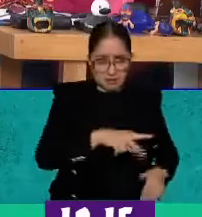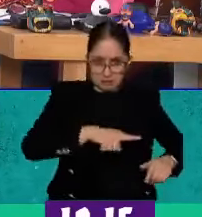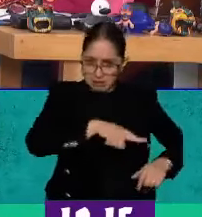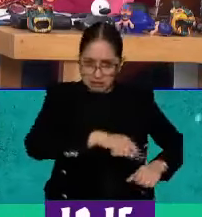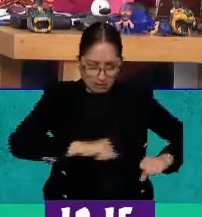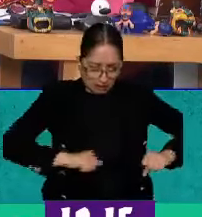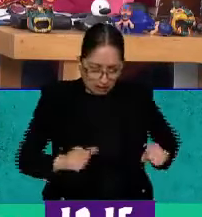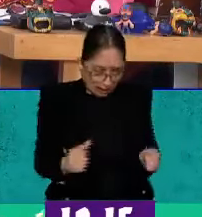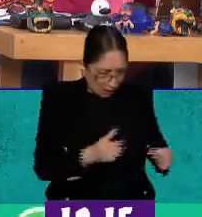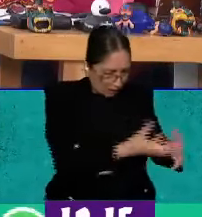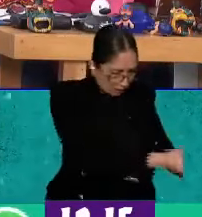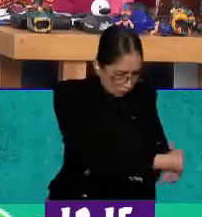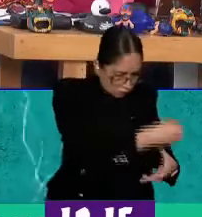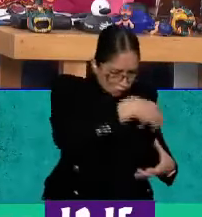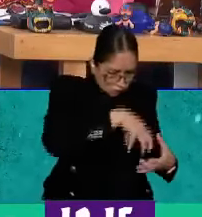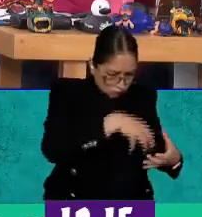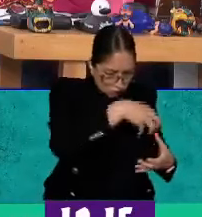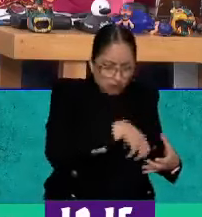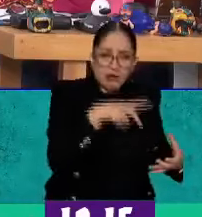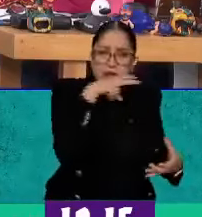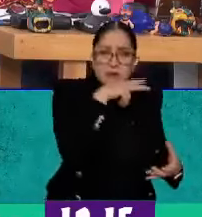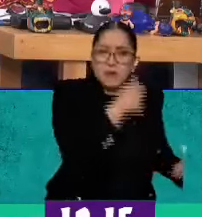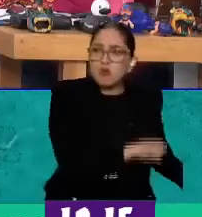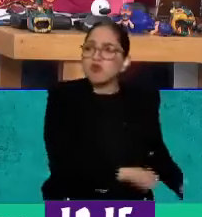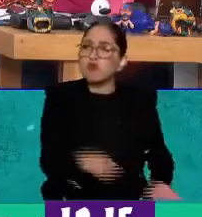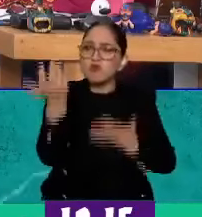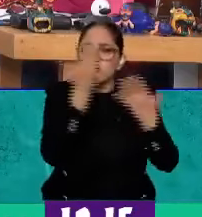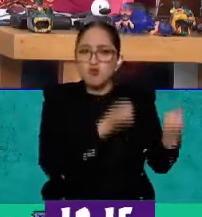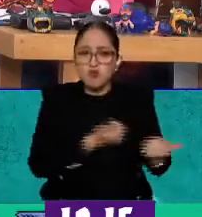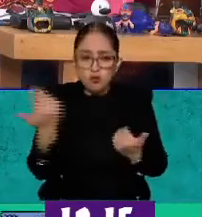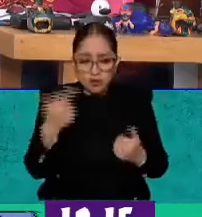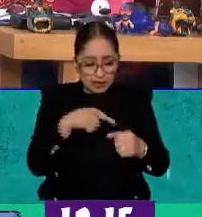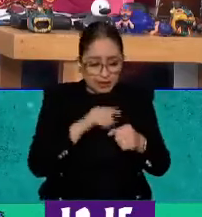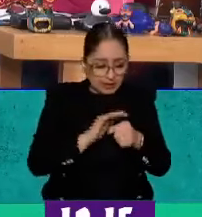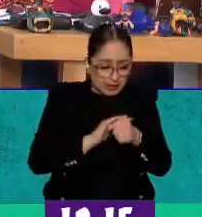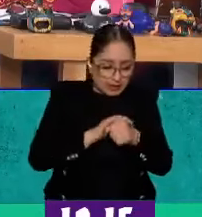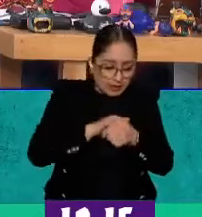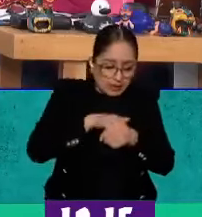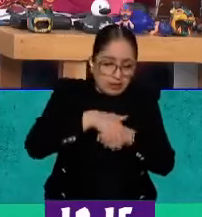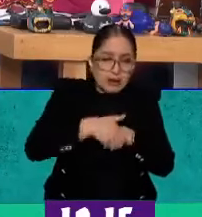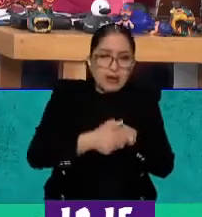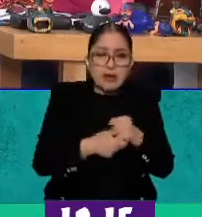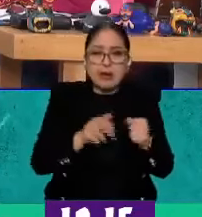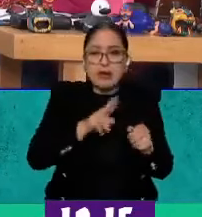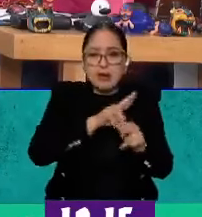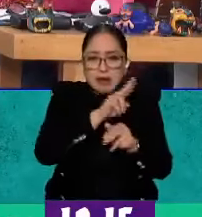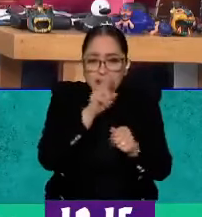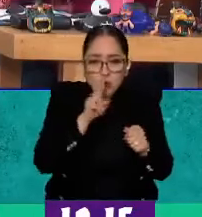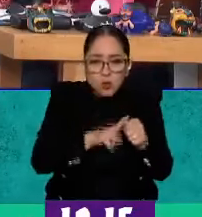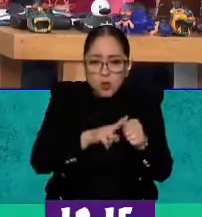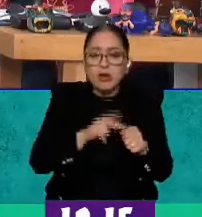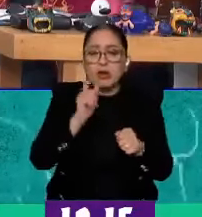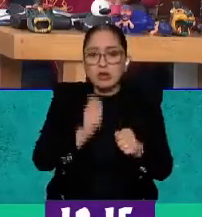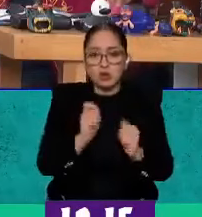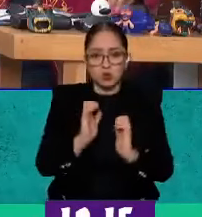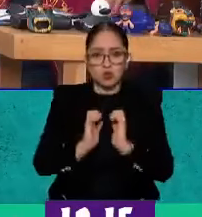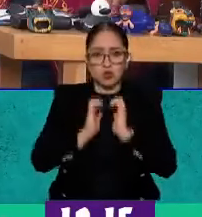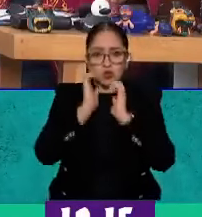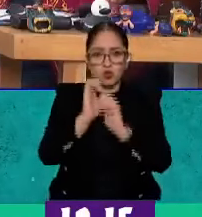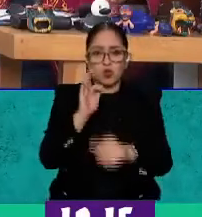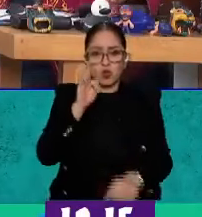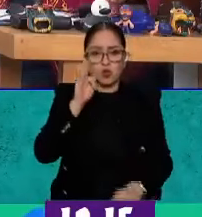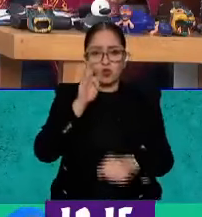todo eso, se manda a comercialización. Esa capita que tiene de manera natural es para prevenir que no entre microorganismos al